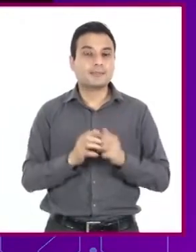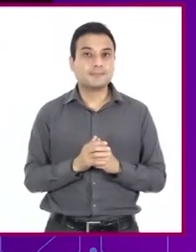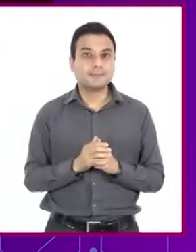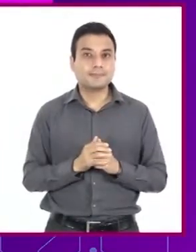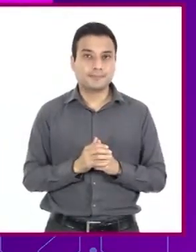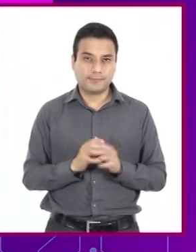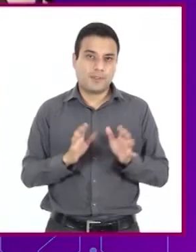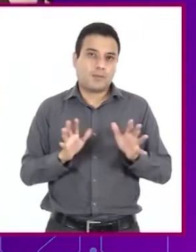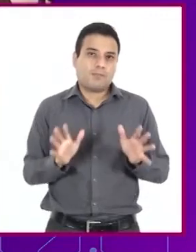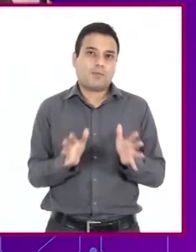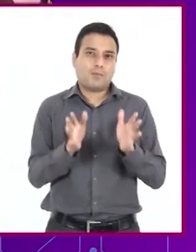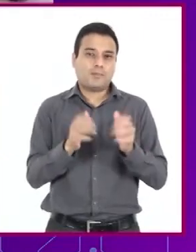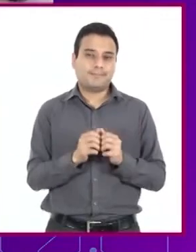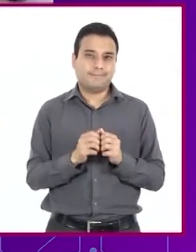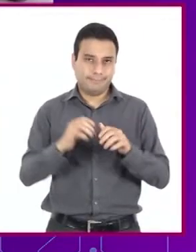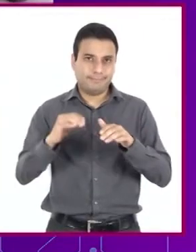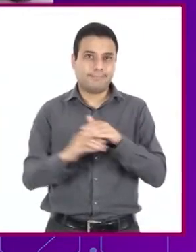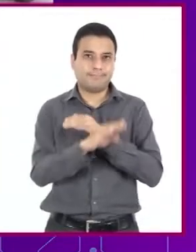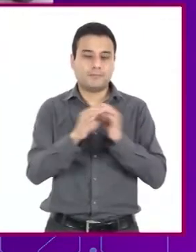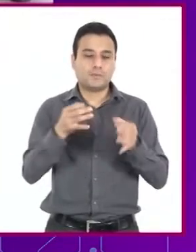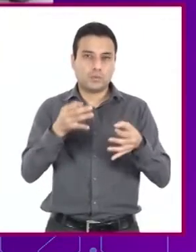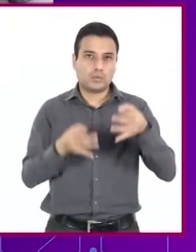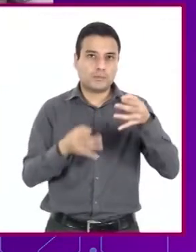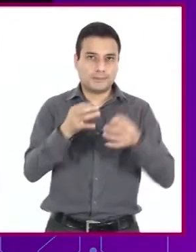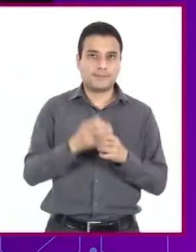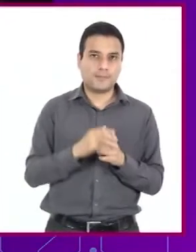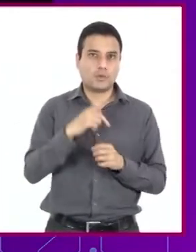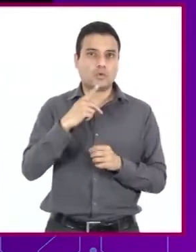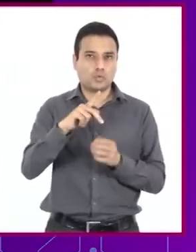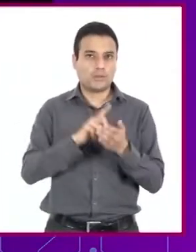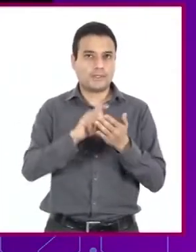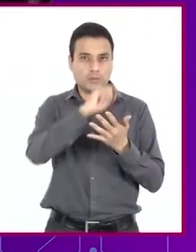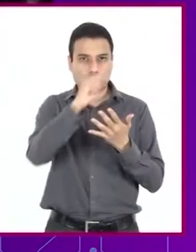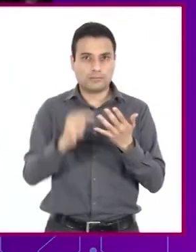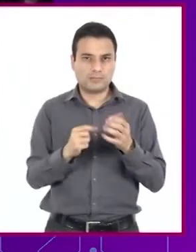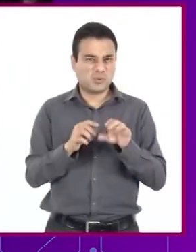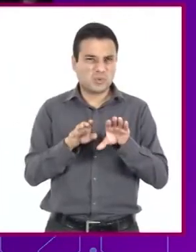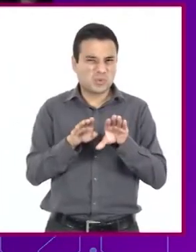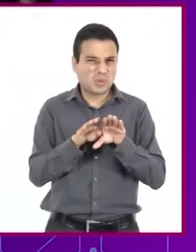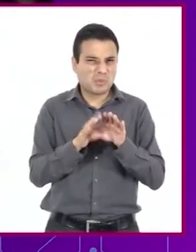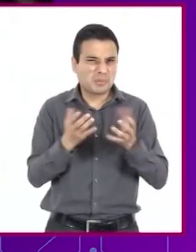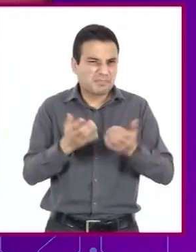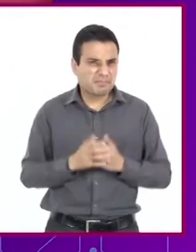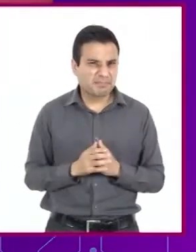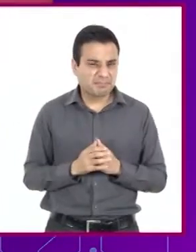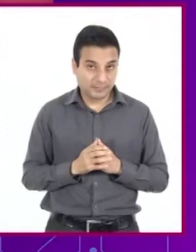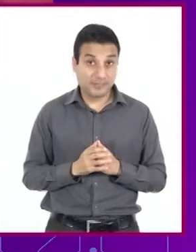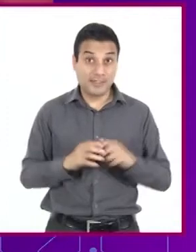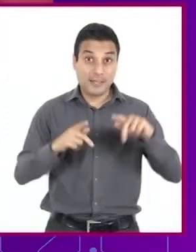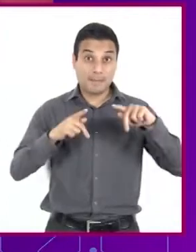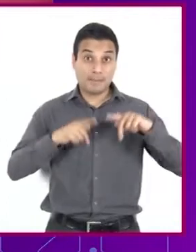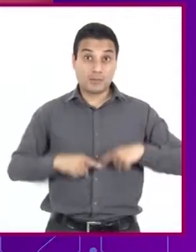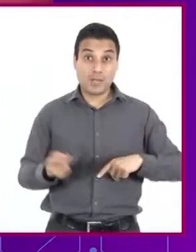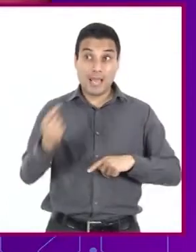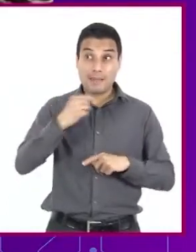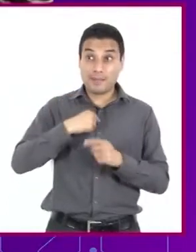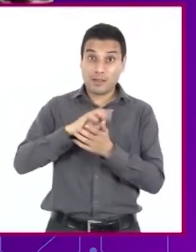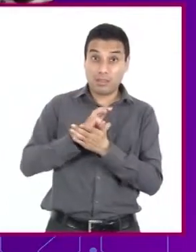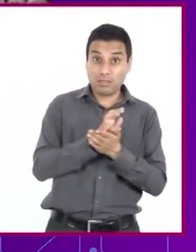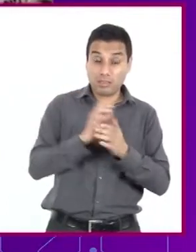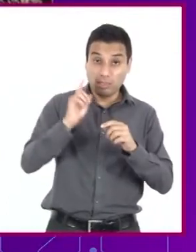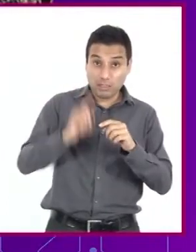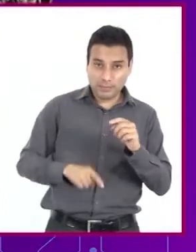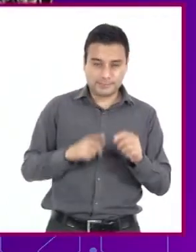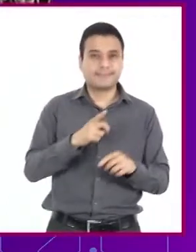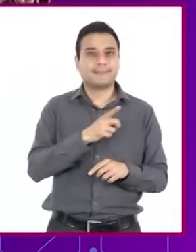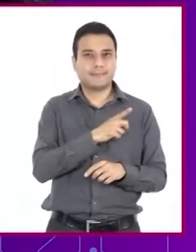el acceso a la justicia. Para ejercer nuestros derechos, debemos hacer frente a cualquier acto de discriminación o